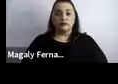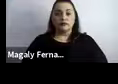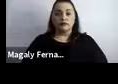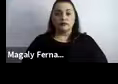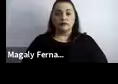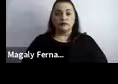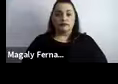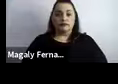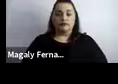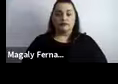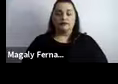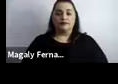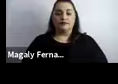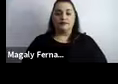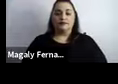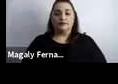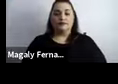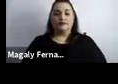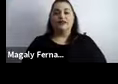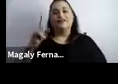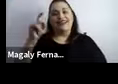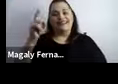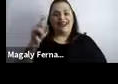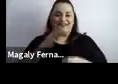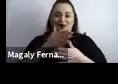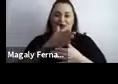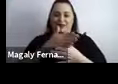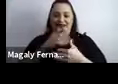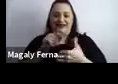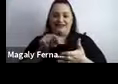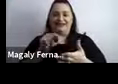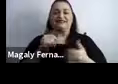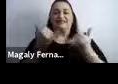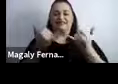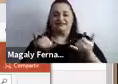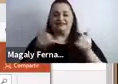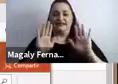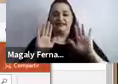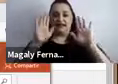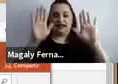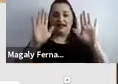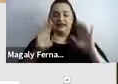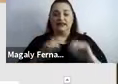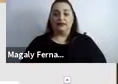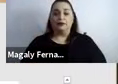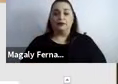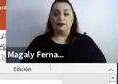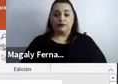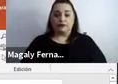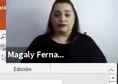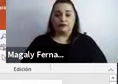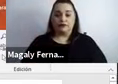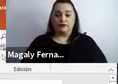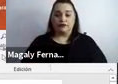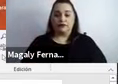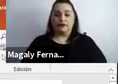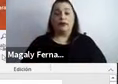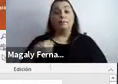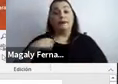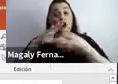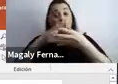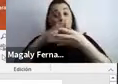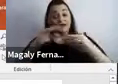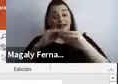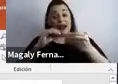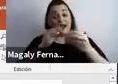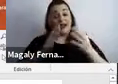Ajá. Me faltaba dar a compartir. Bueno. Ahora sí, excelente. Aprovecho el momento, don Juan, para comentarle que a través de